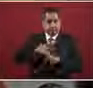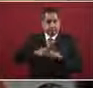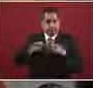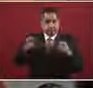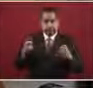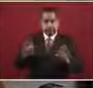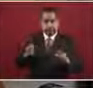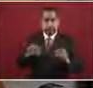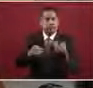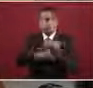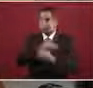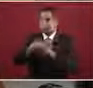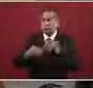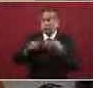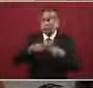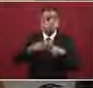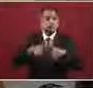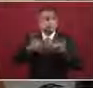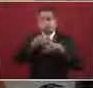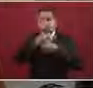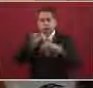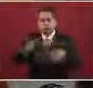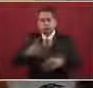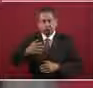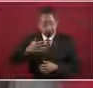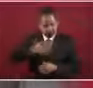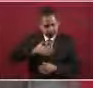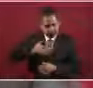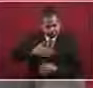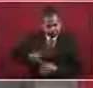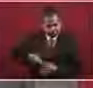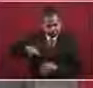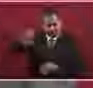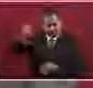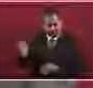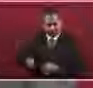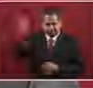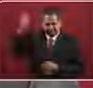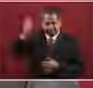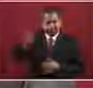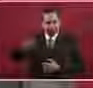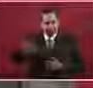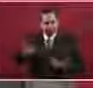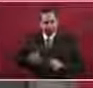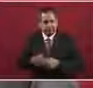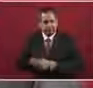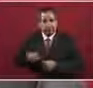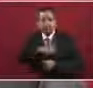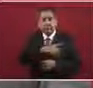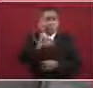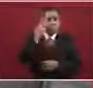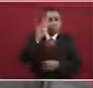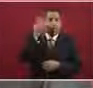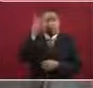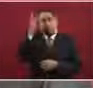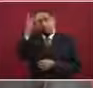y a todo el pueblo de México que me canso ganso y ellos no se hacen patos.